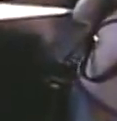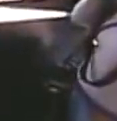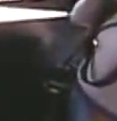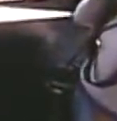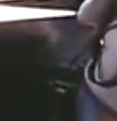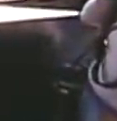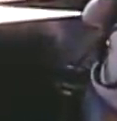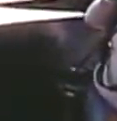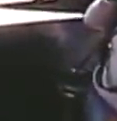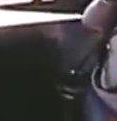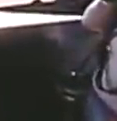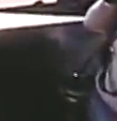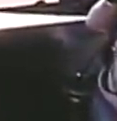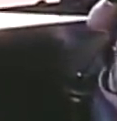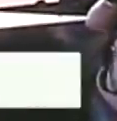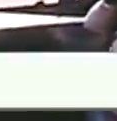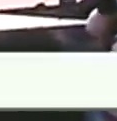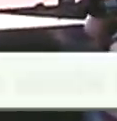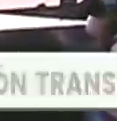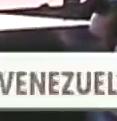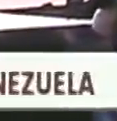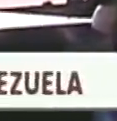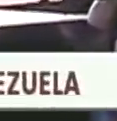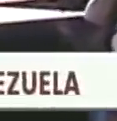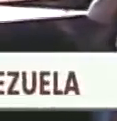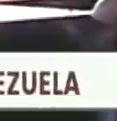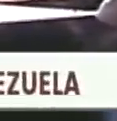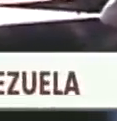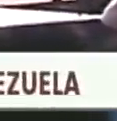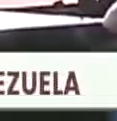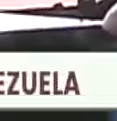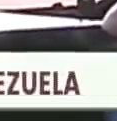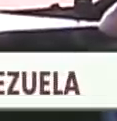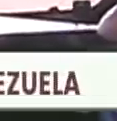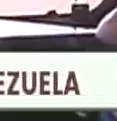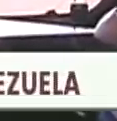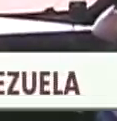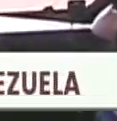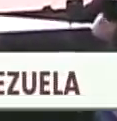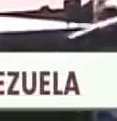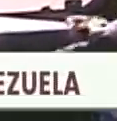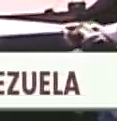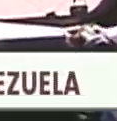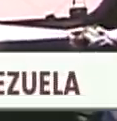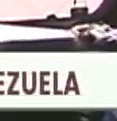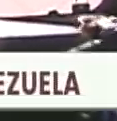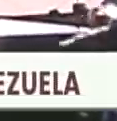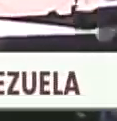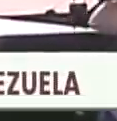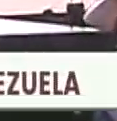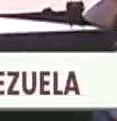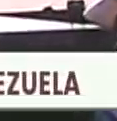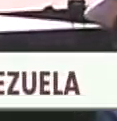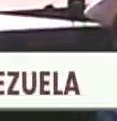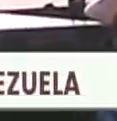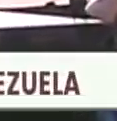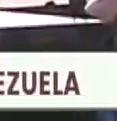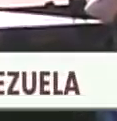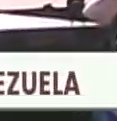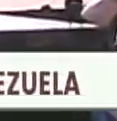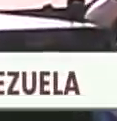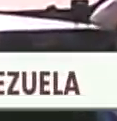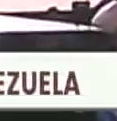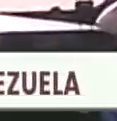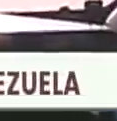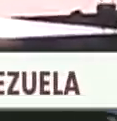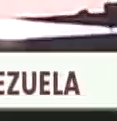combatiente y diputada a la Asamblea Nacional, doctora Cilia Flores de Maduro, para sostener una reunión de trabajo de la política social